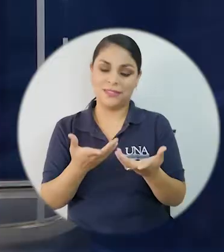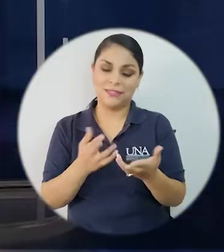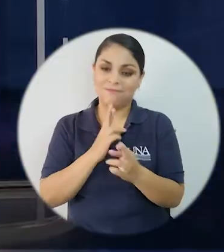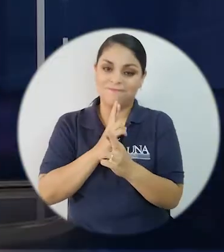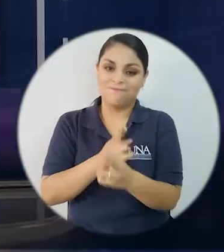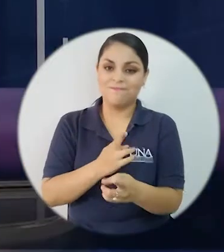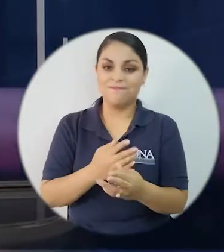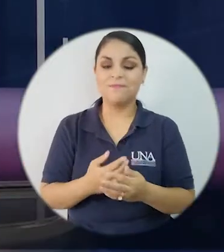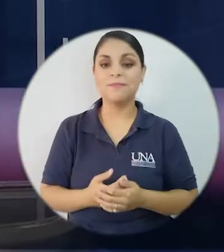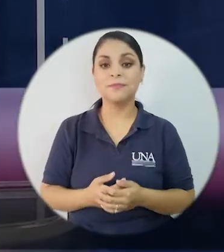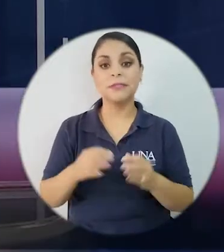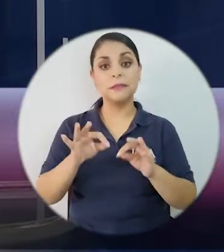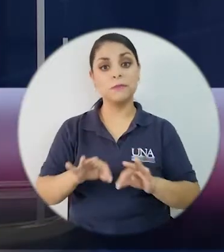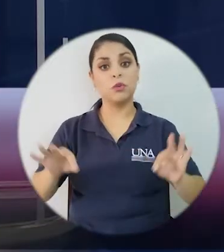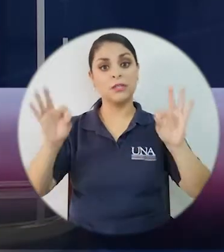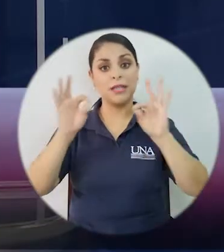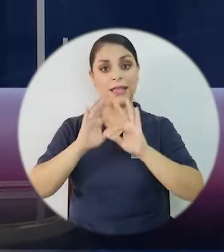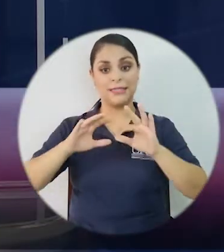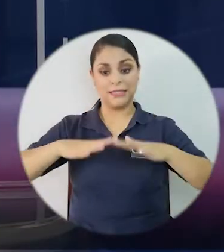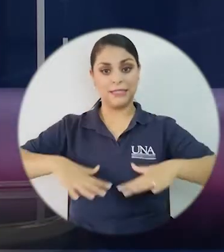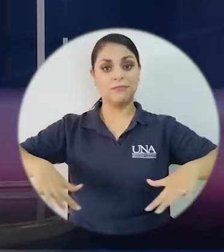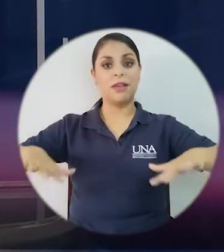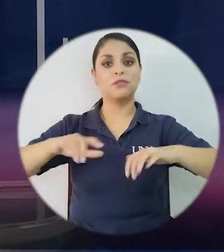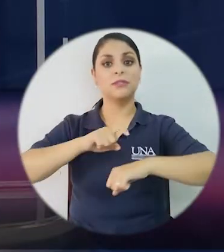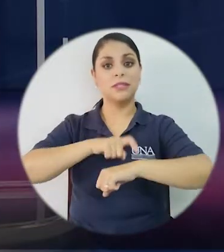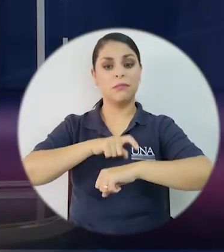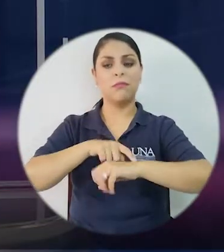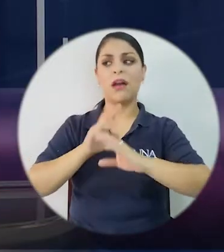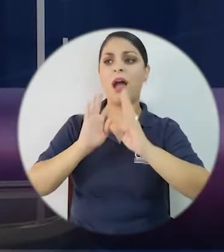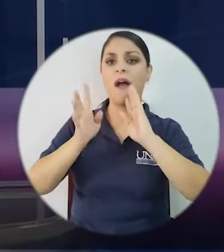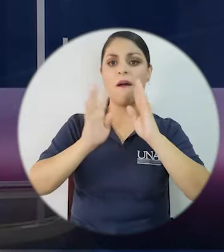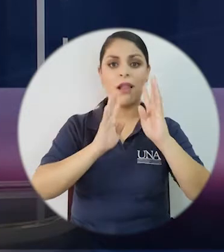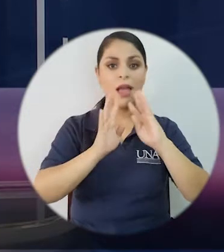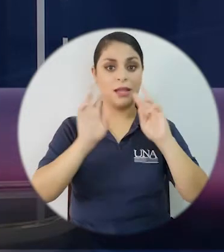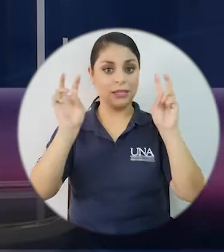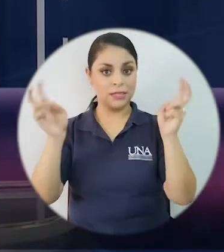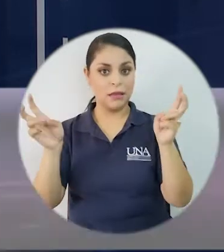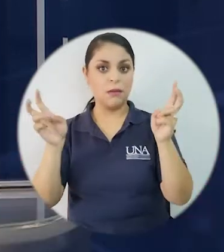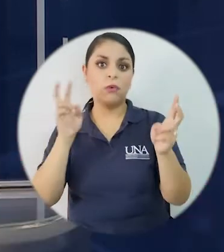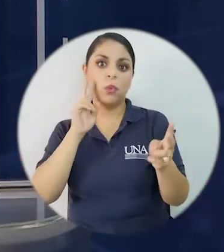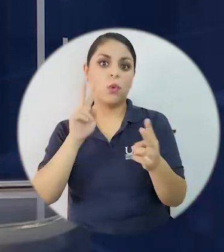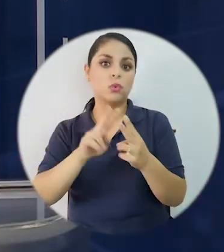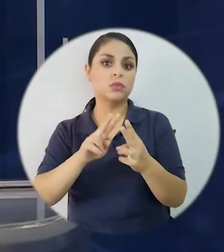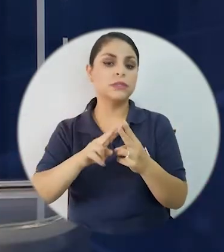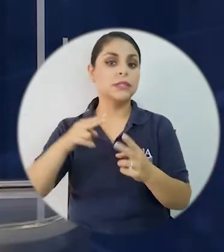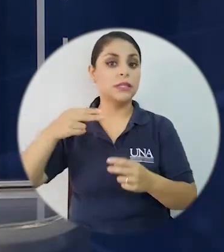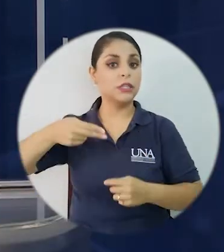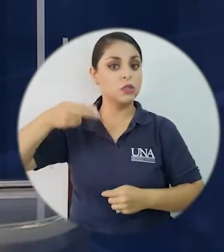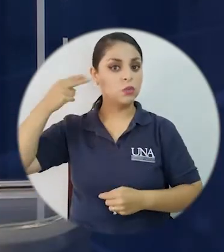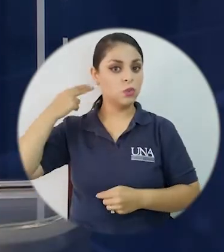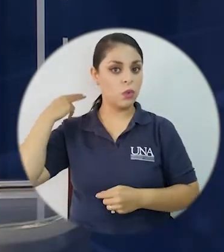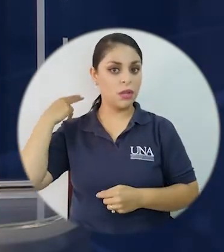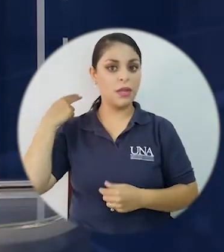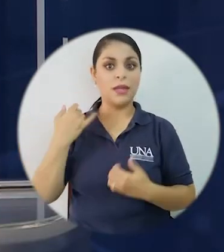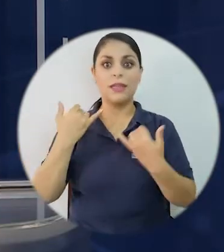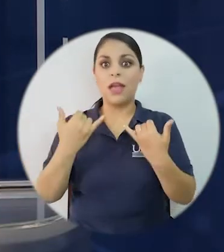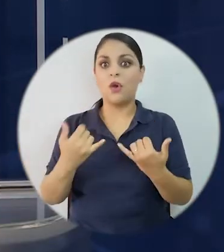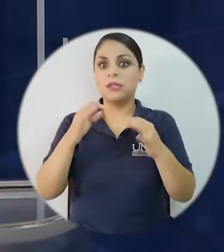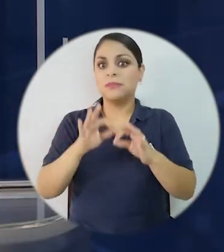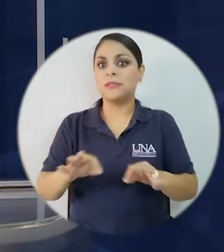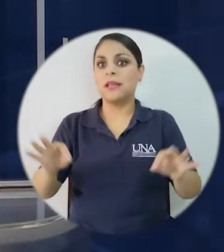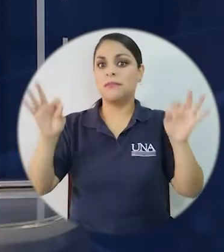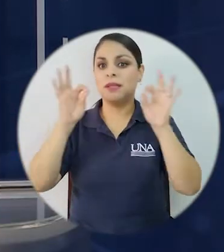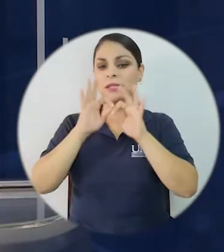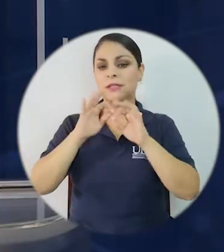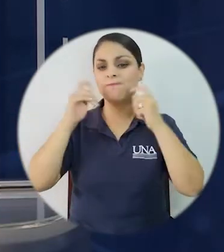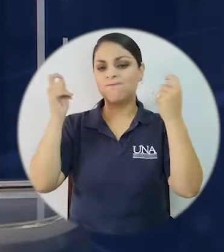abrir estos espacios para reflexionar sobre el tema, porque en definitiva pues hay que conocer la historia, y qué mejor momento que esta